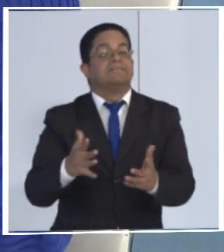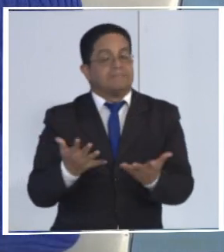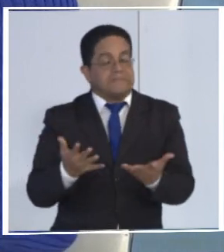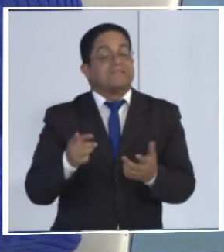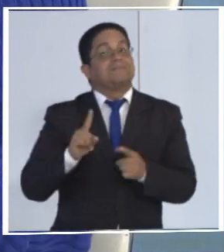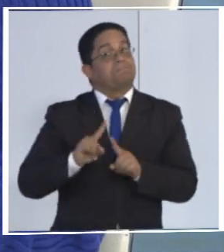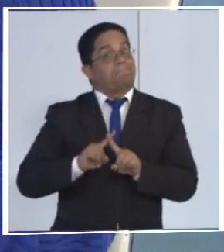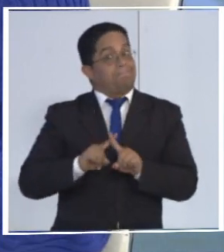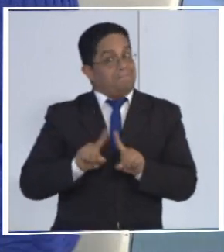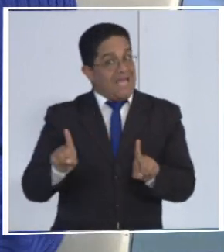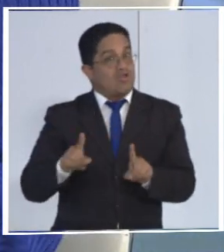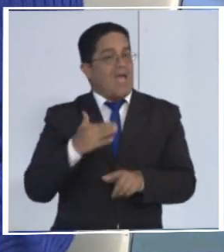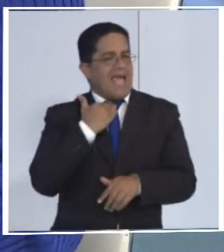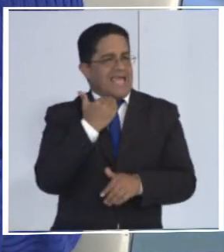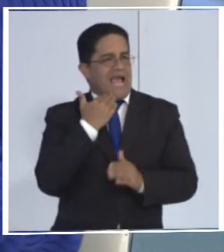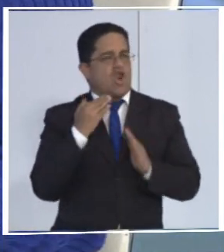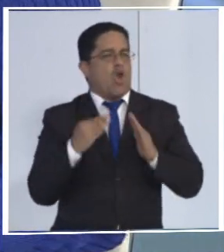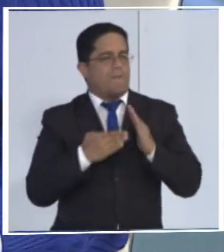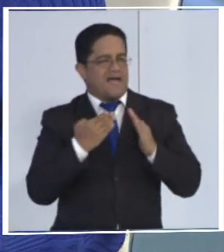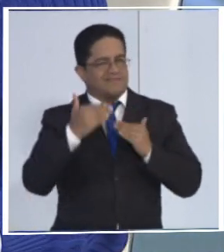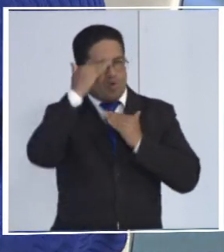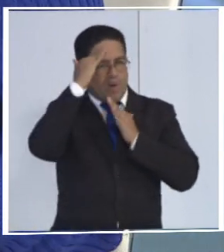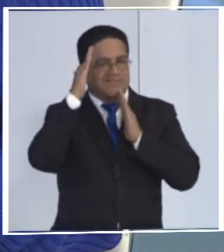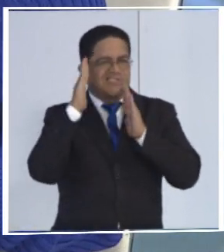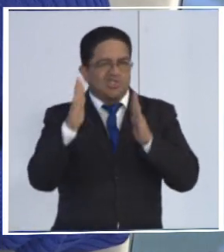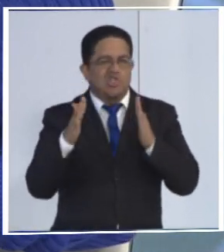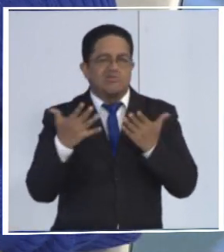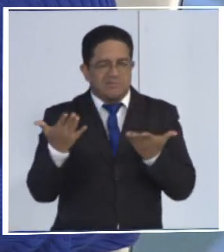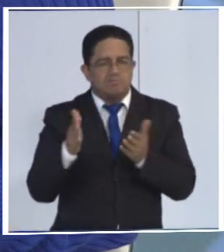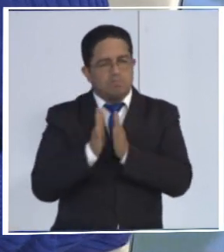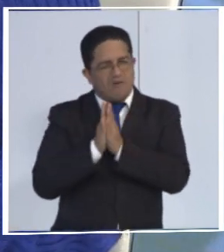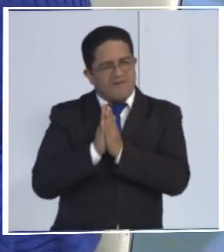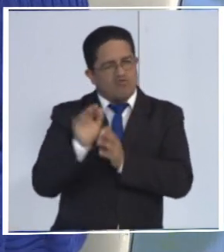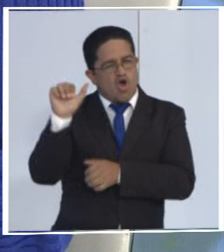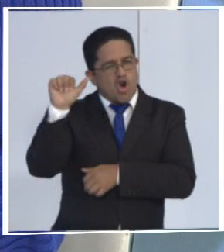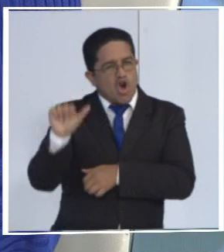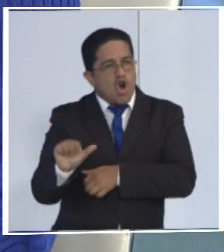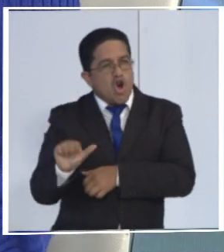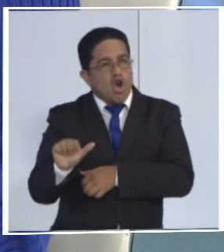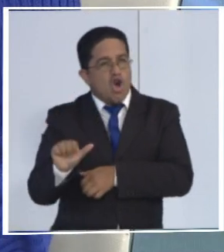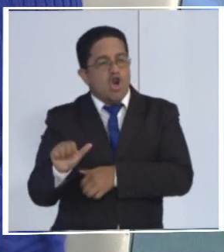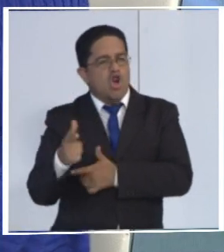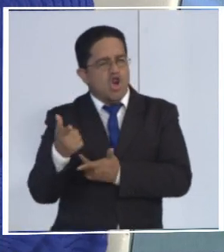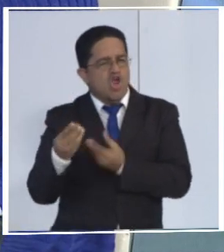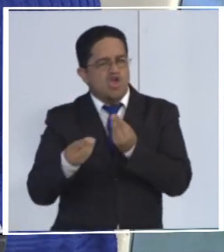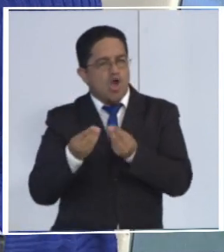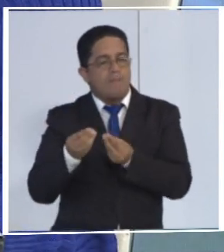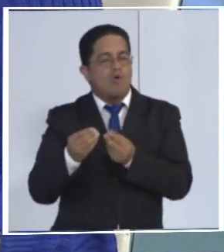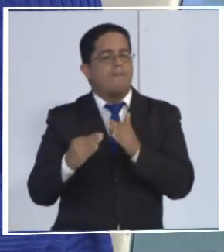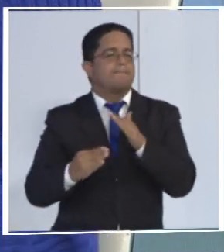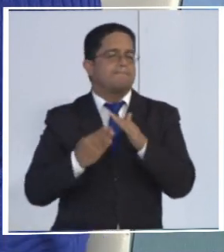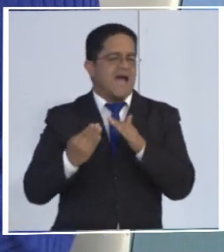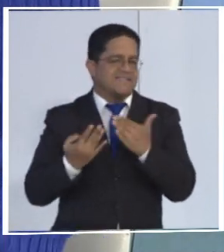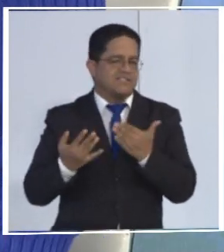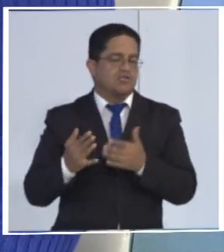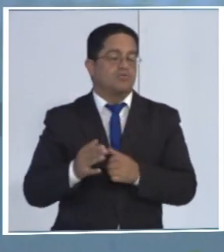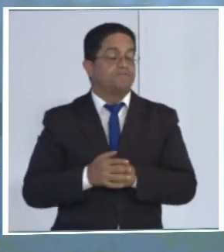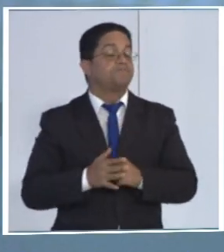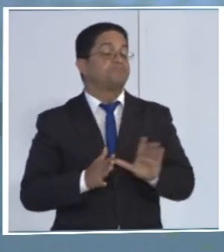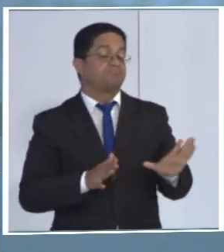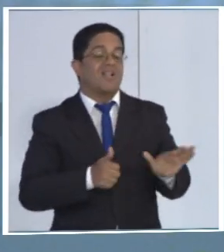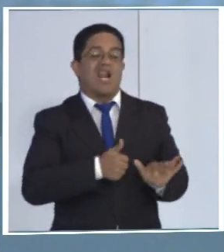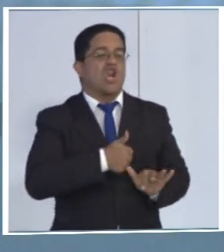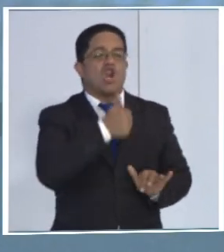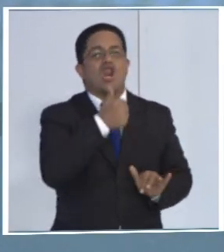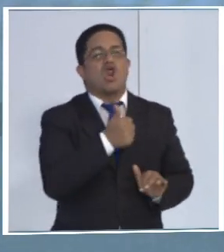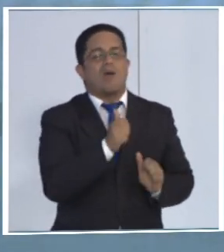protocolos básicos para la atención y tratamientos básicos. Vamos a irnos de lo más básico a lo más avanzado según el caso. lo más sencillo